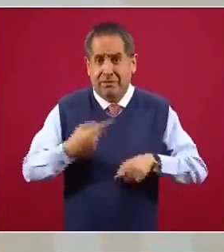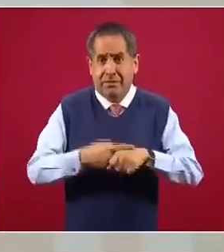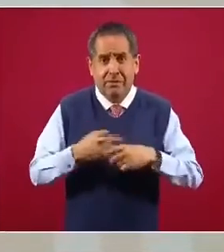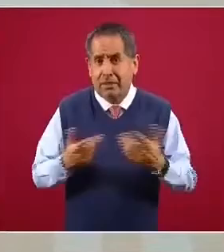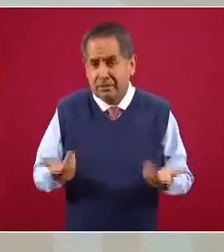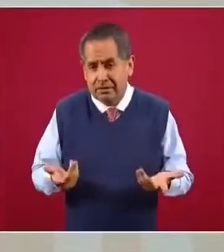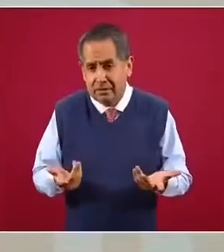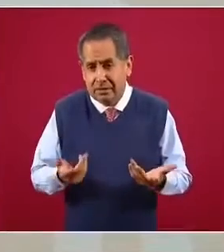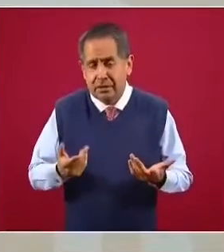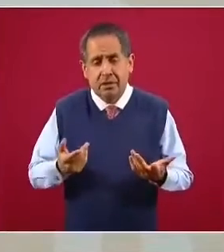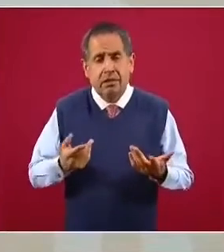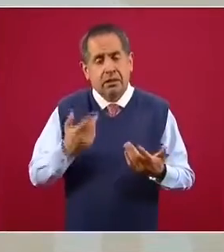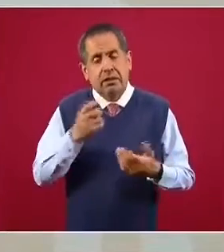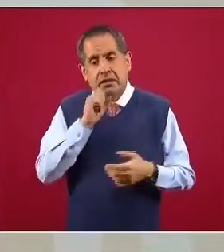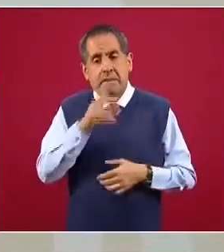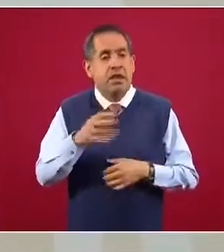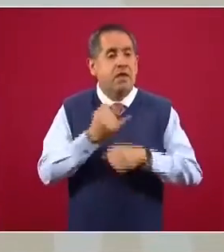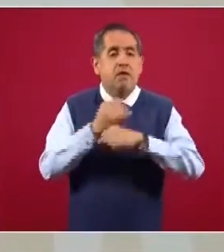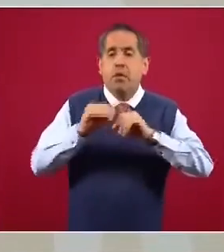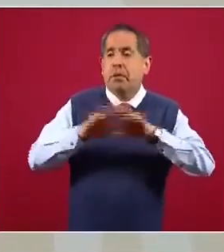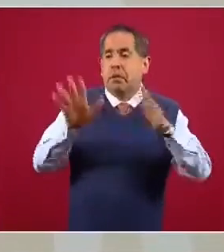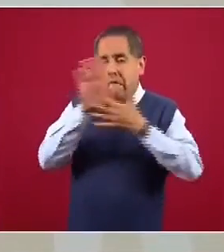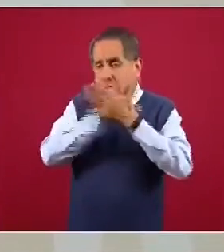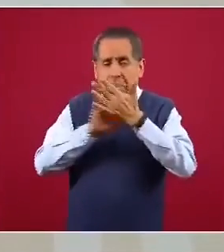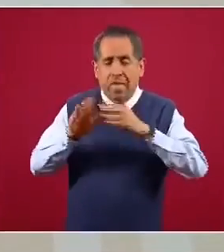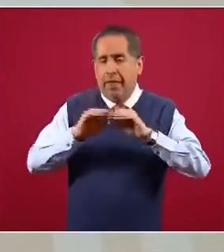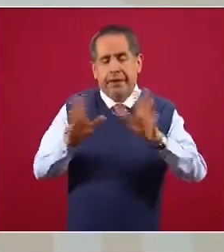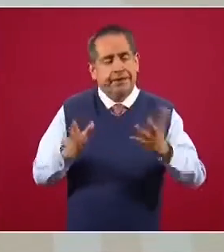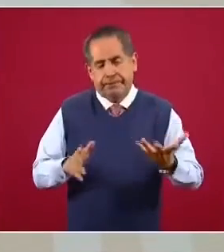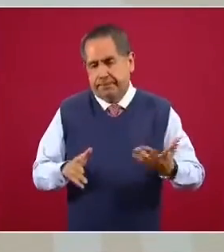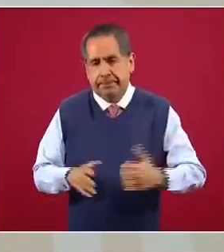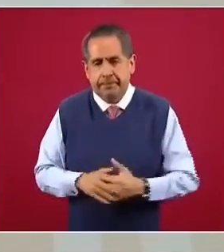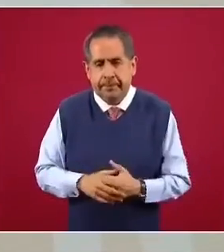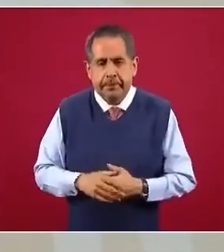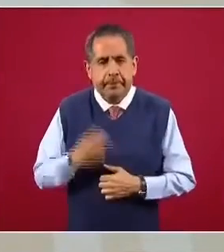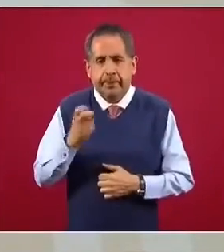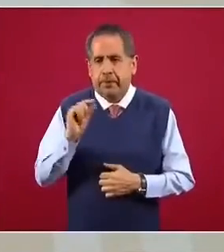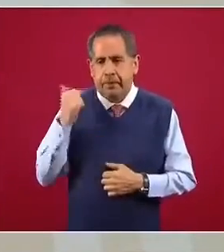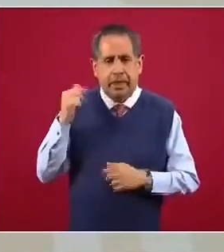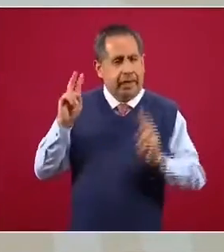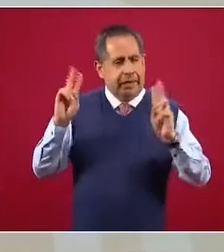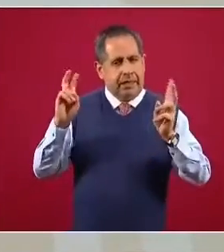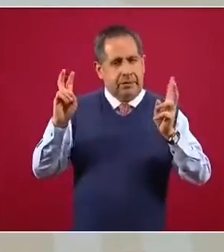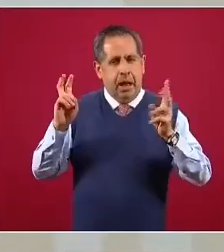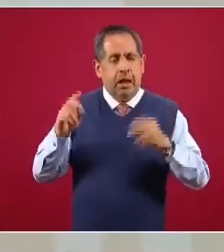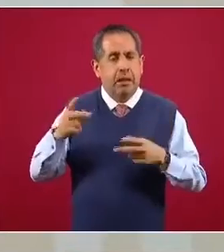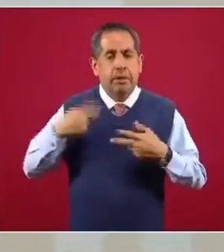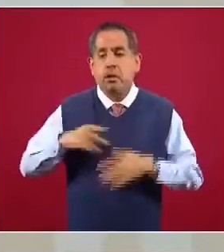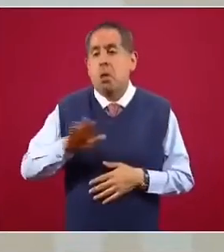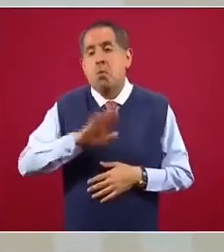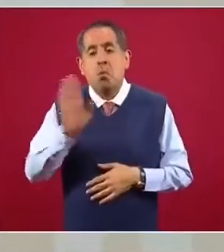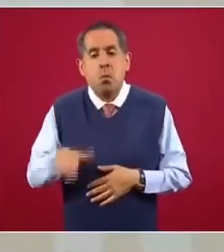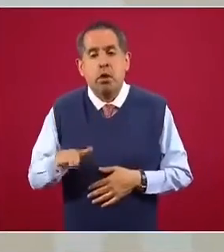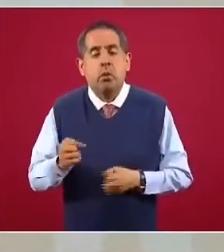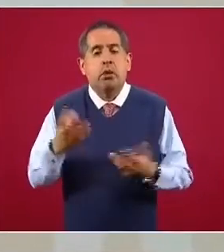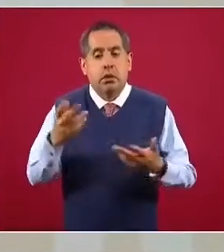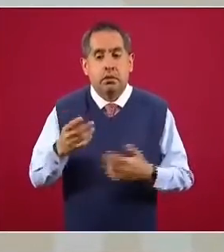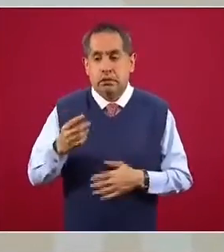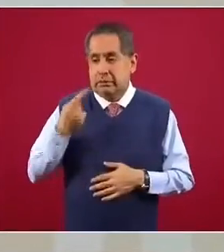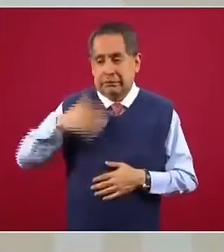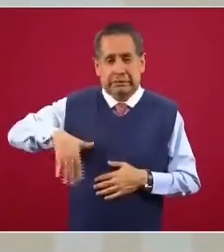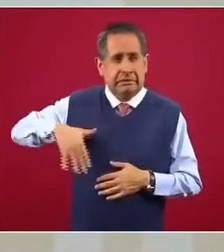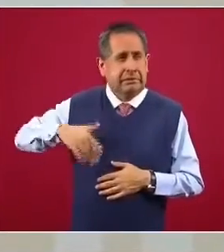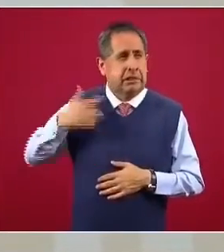y también la información para la población. Simplemente este tema de la mortalidad en las